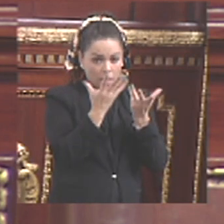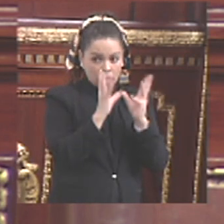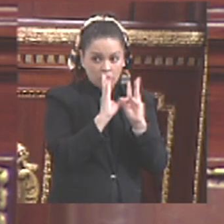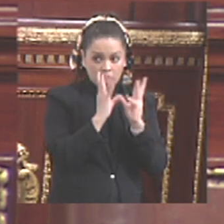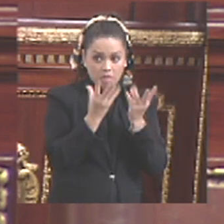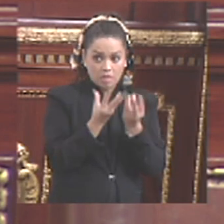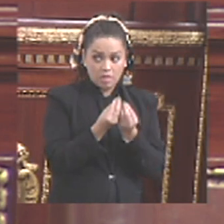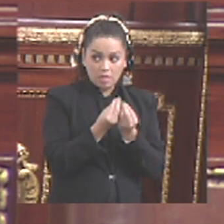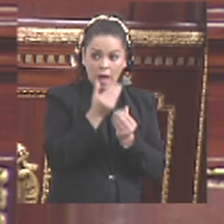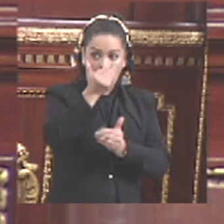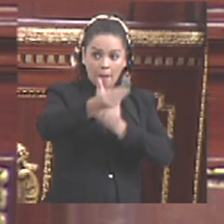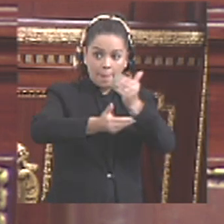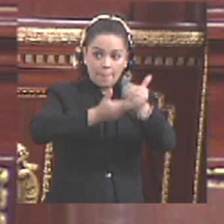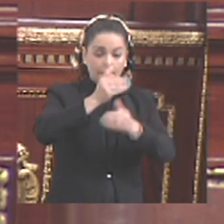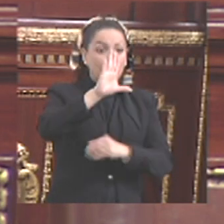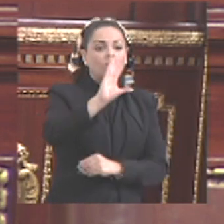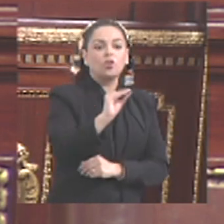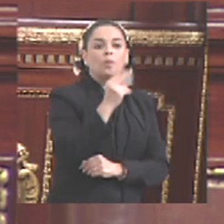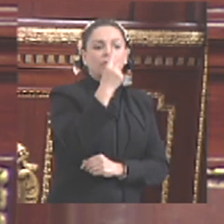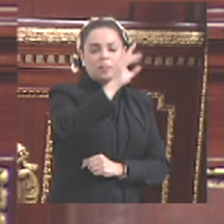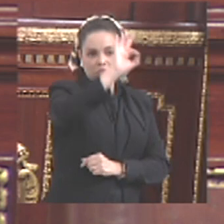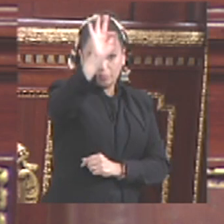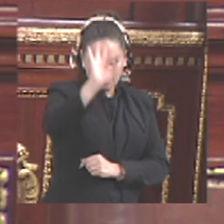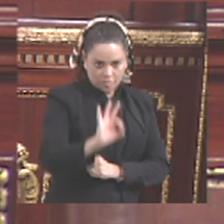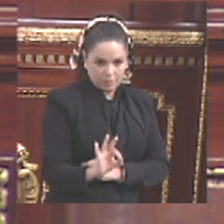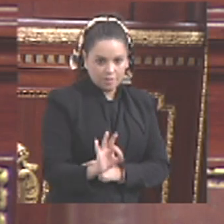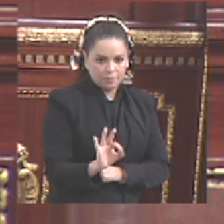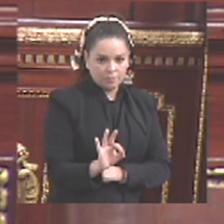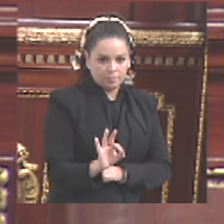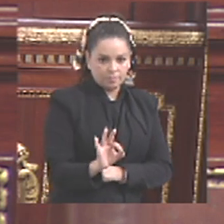avance. Vivienda unifamiliar,